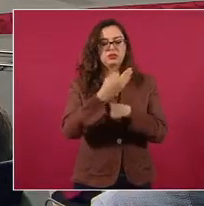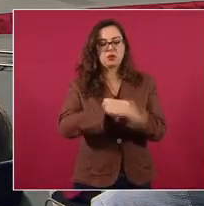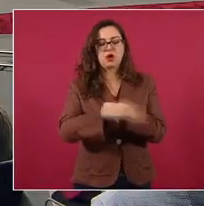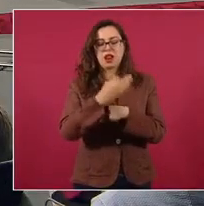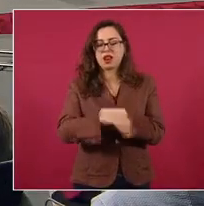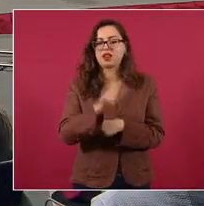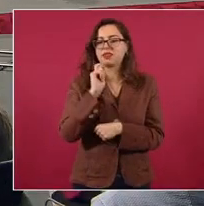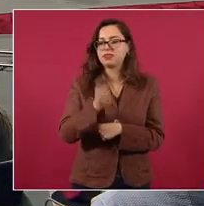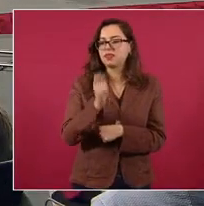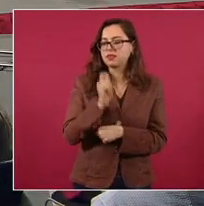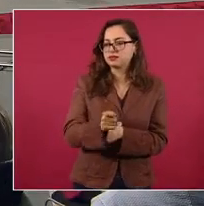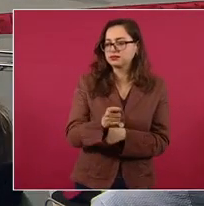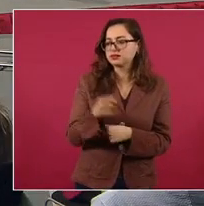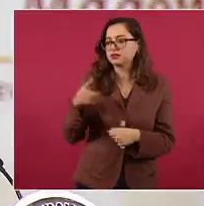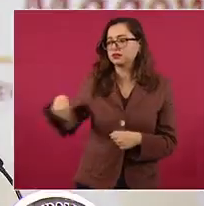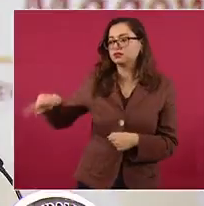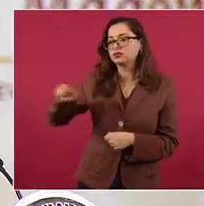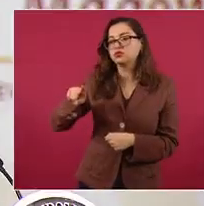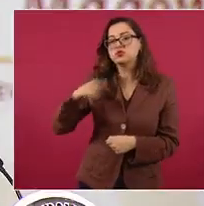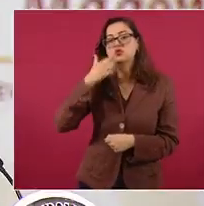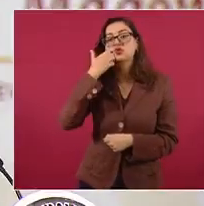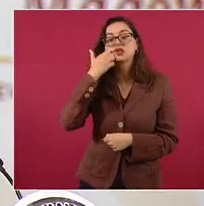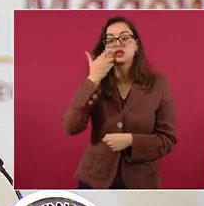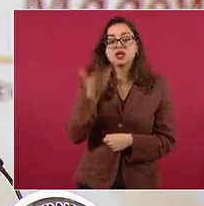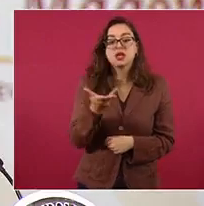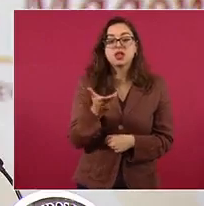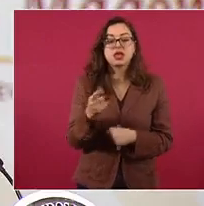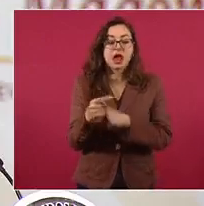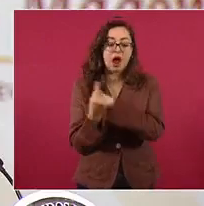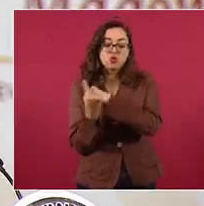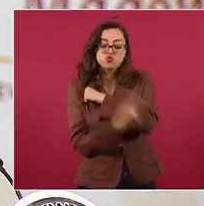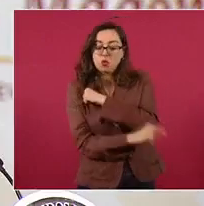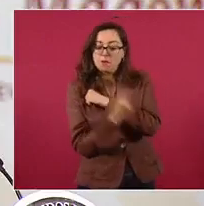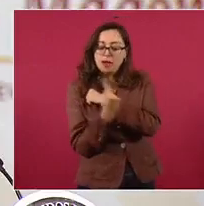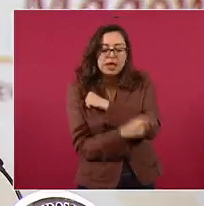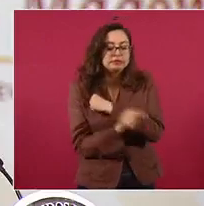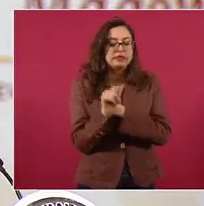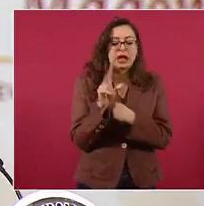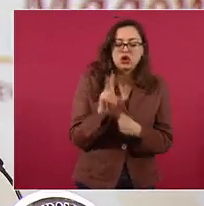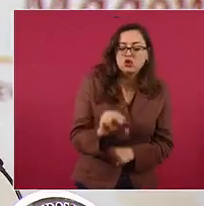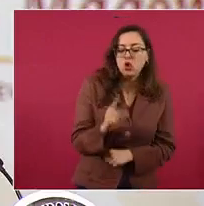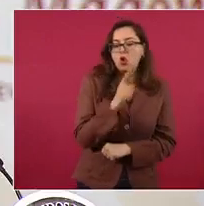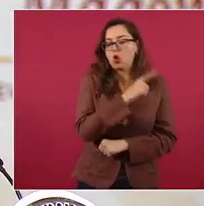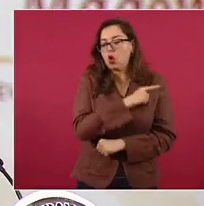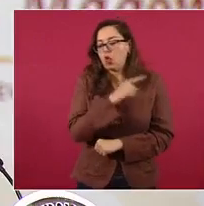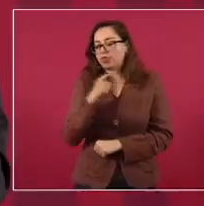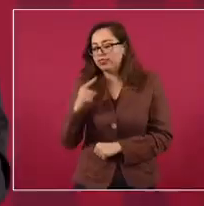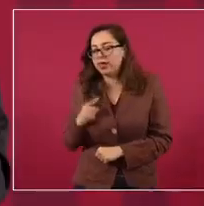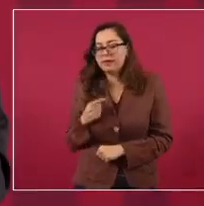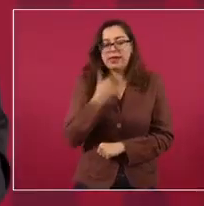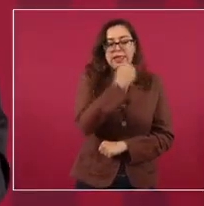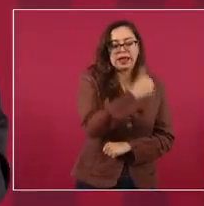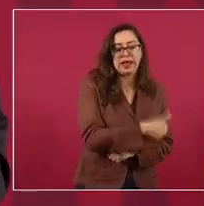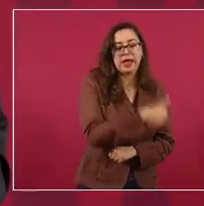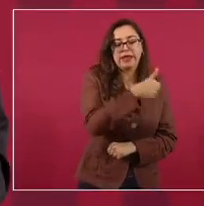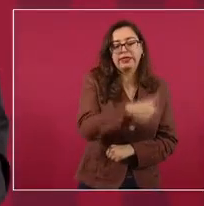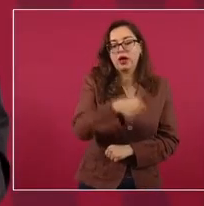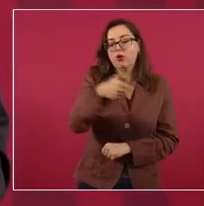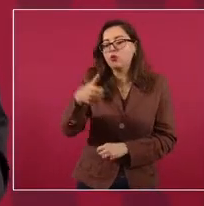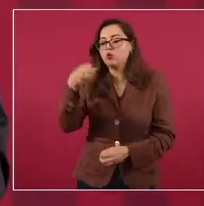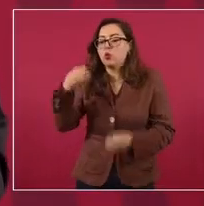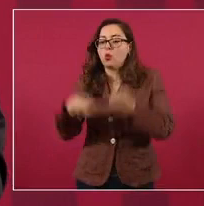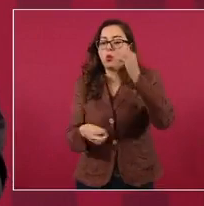Ahora le quieren decir que no es automática, que hay que estarla alegando en cada caso a criterio del